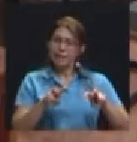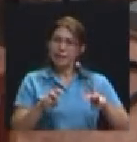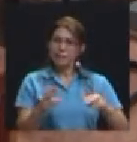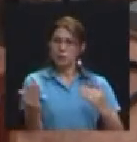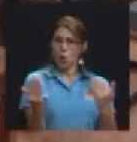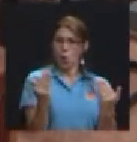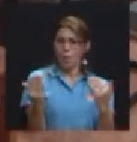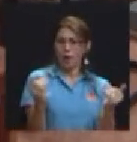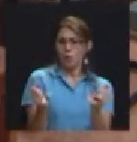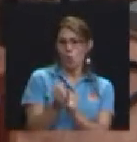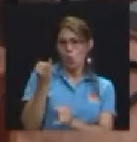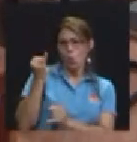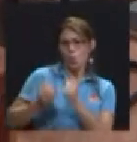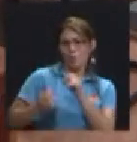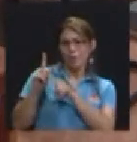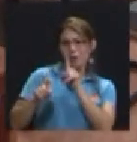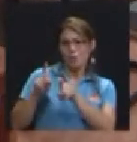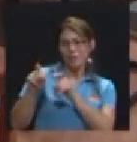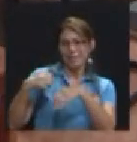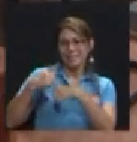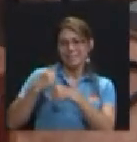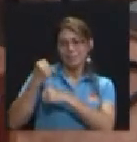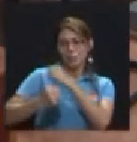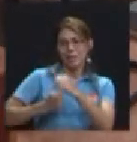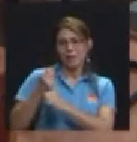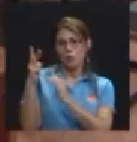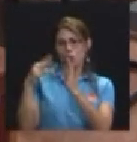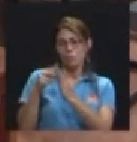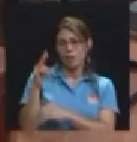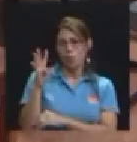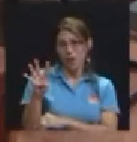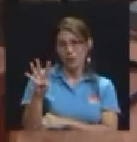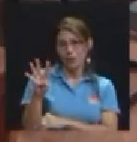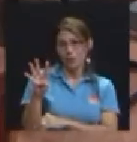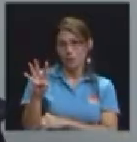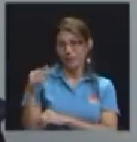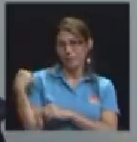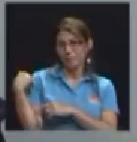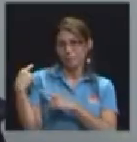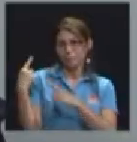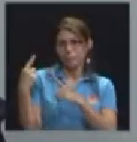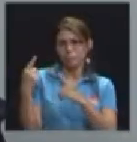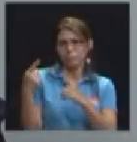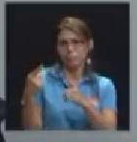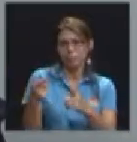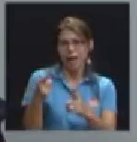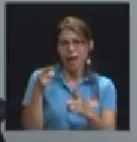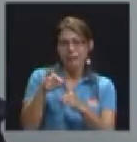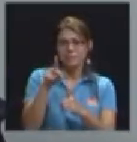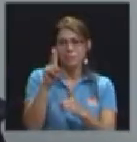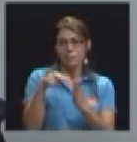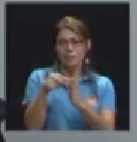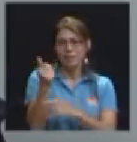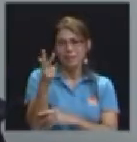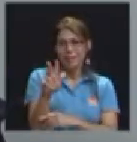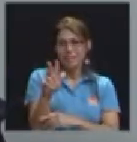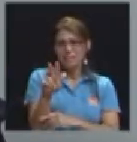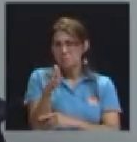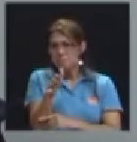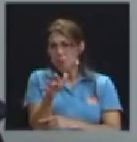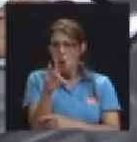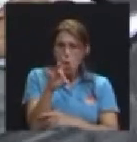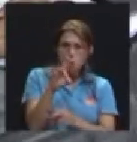última encuesta que fue en el 2004. Entonces, en este periodo de 8 o 9 años, del 2004 al 2013, sí vemos